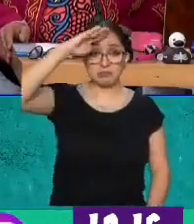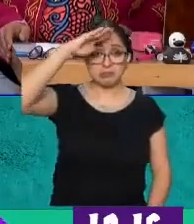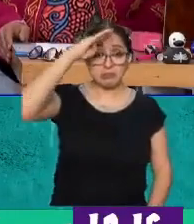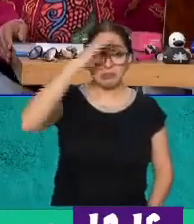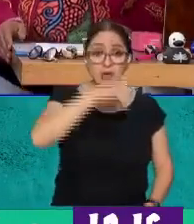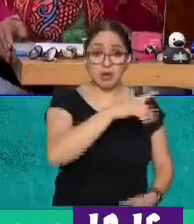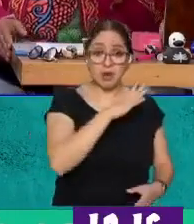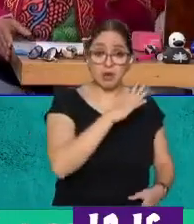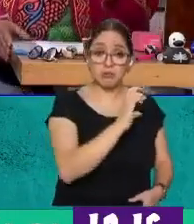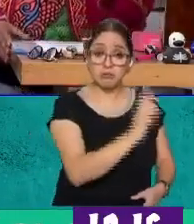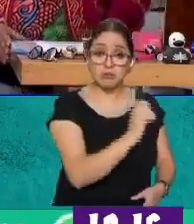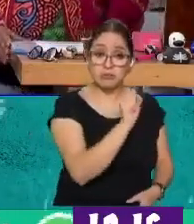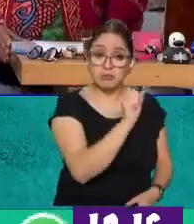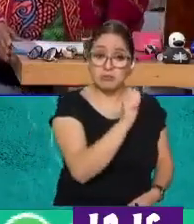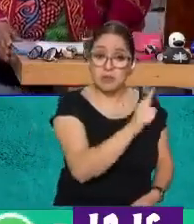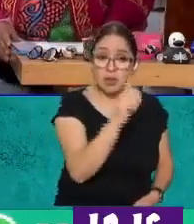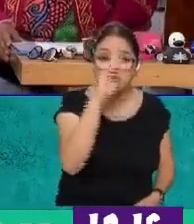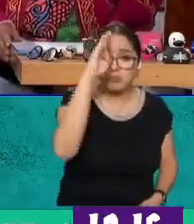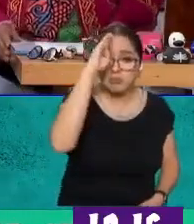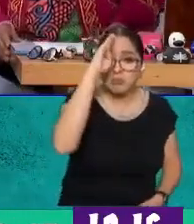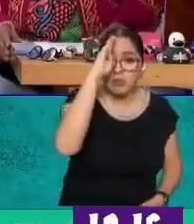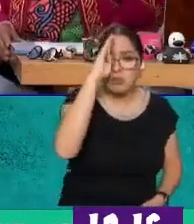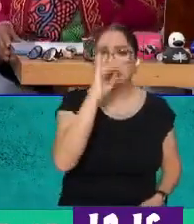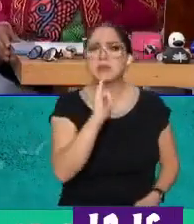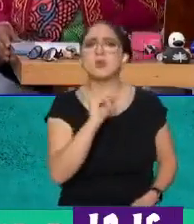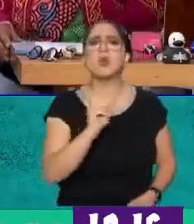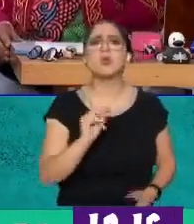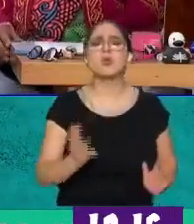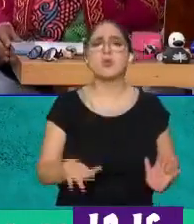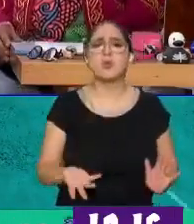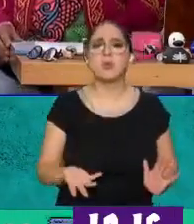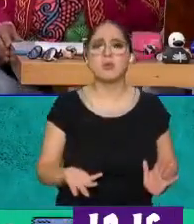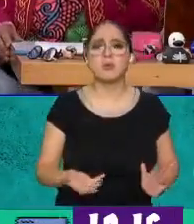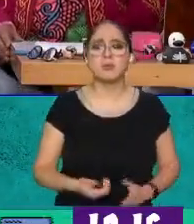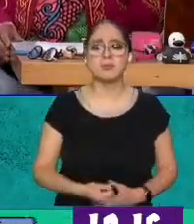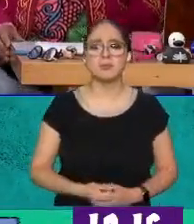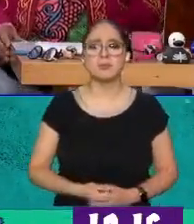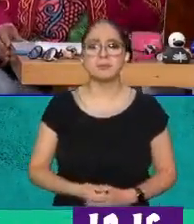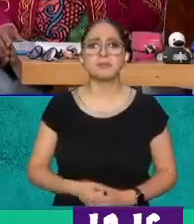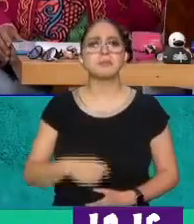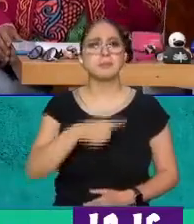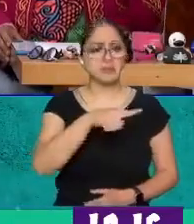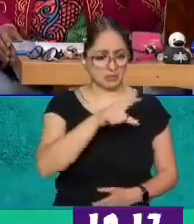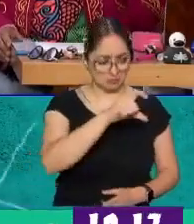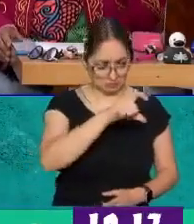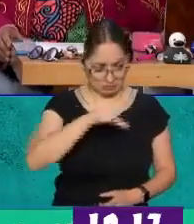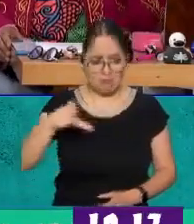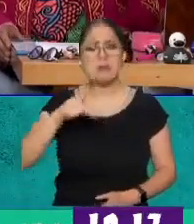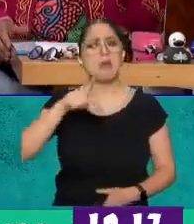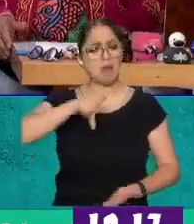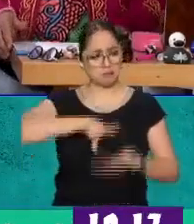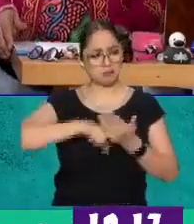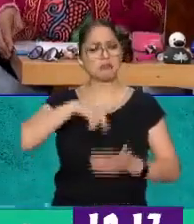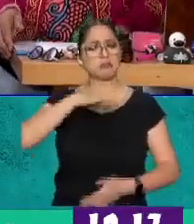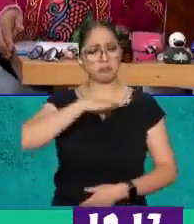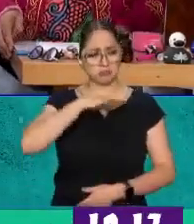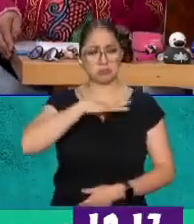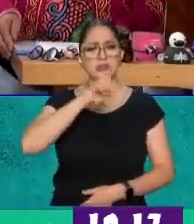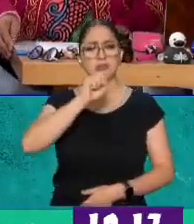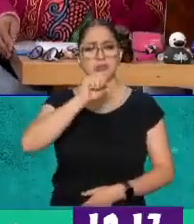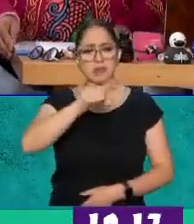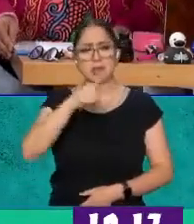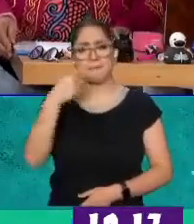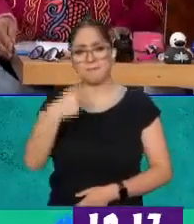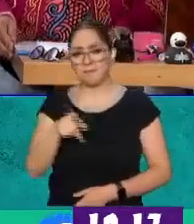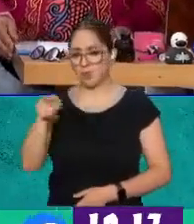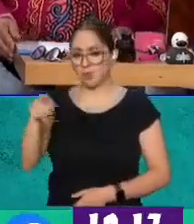¿no? ¿O sí, no? Curiosamente, sí, tiene mucha sal. Y curiosamente, si nos apoyamos del ácido